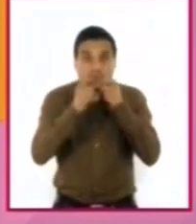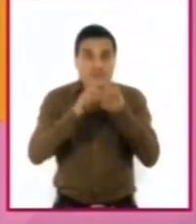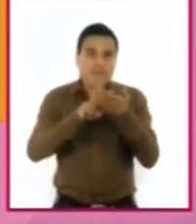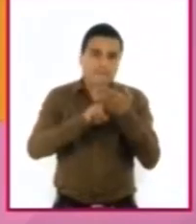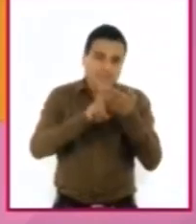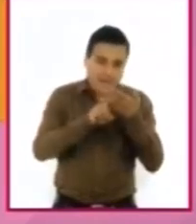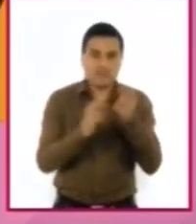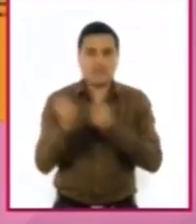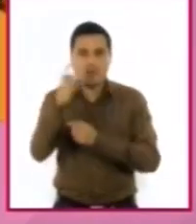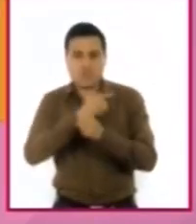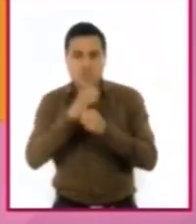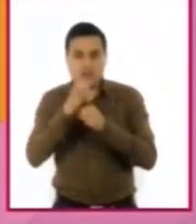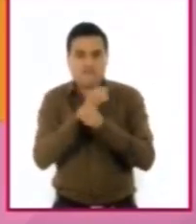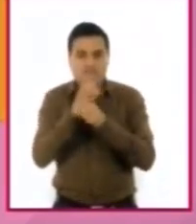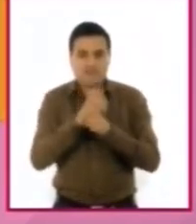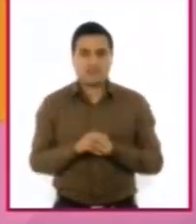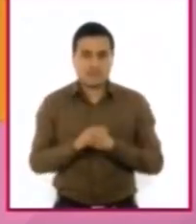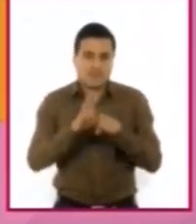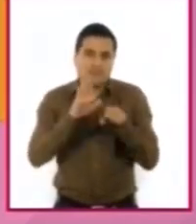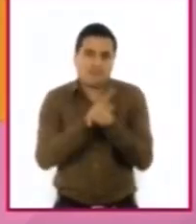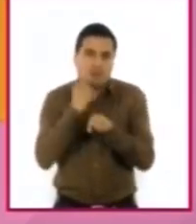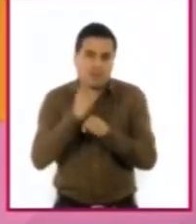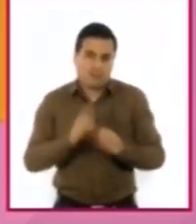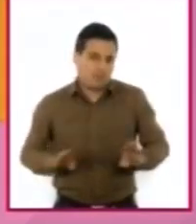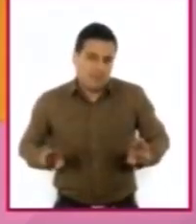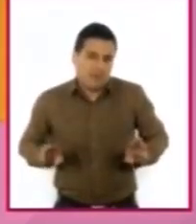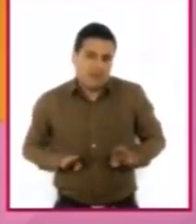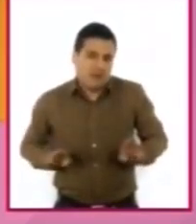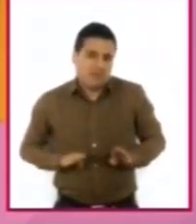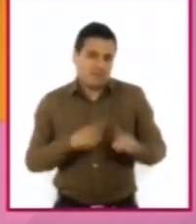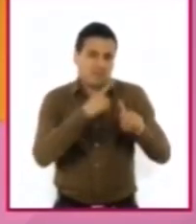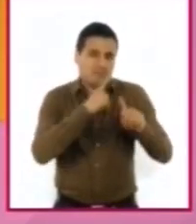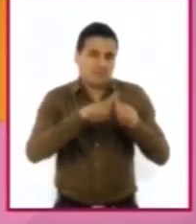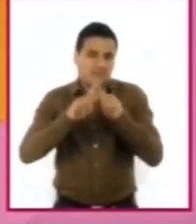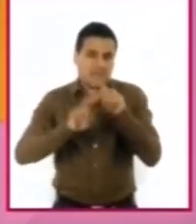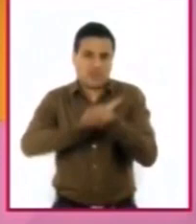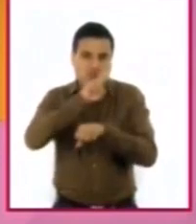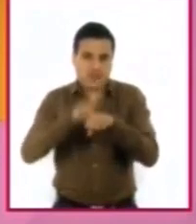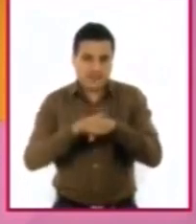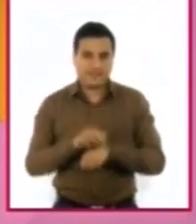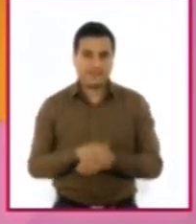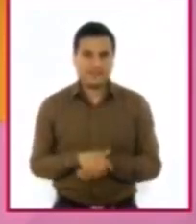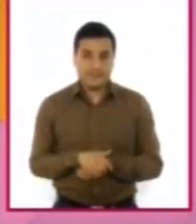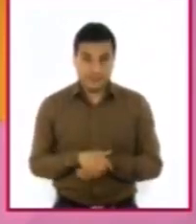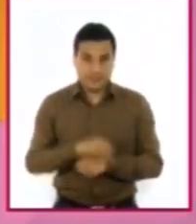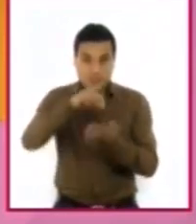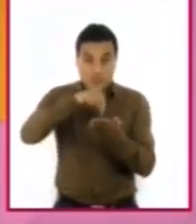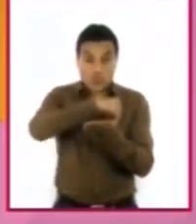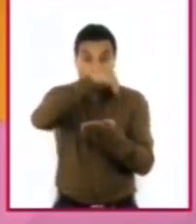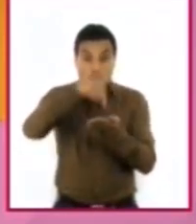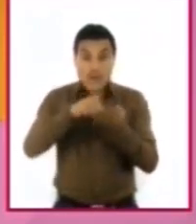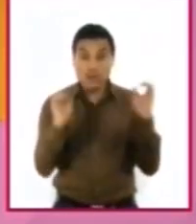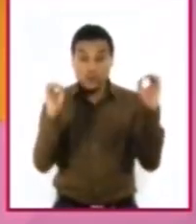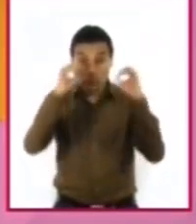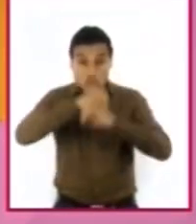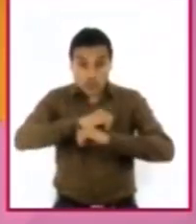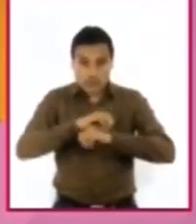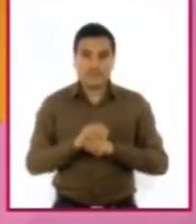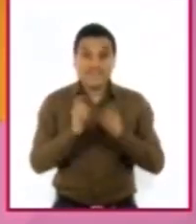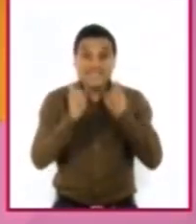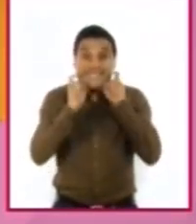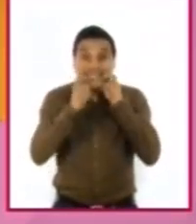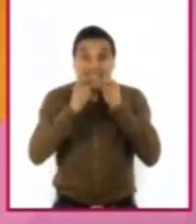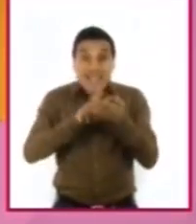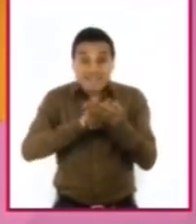otros marrones, debido a la variación genética natural. Dado que el lugar es oscuro, los escarabajos verdes llaman más